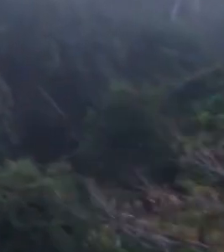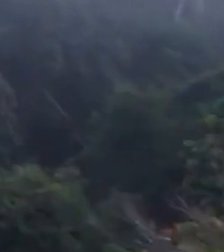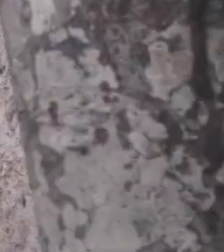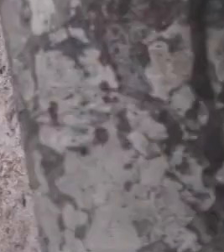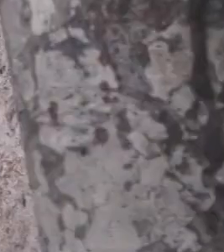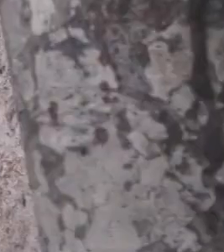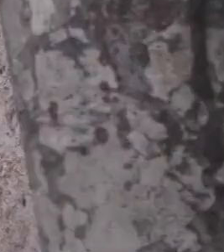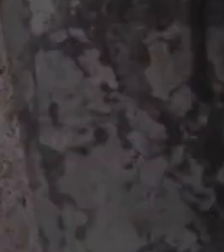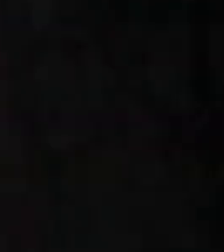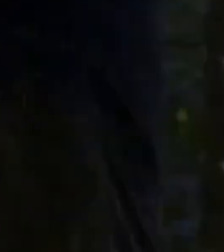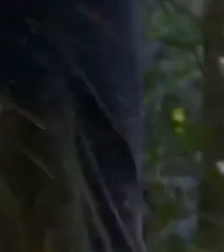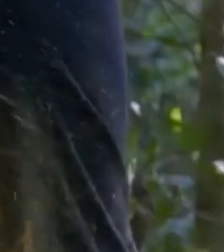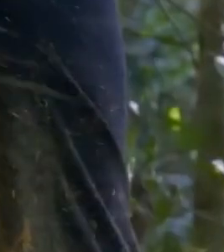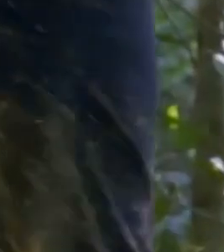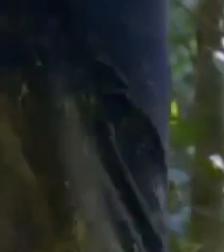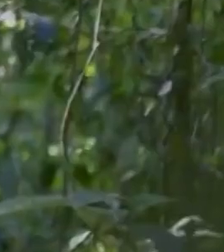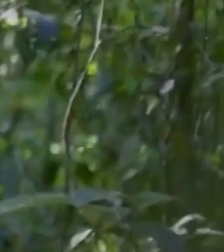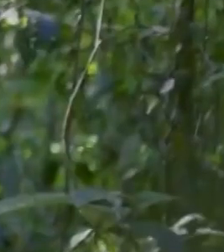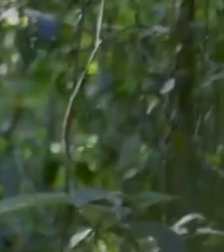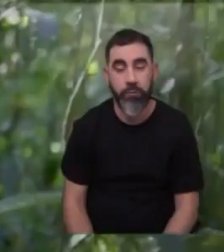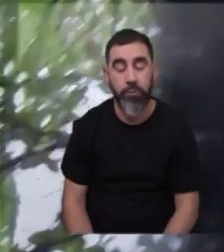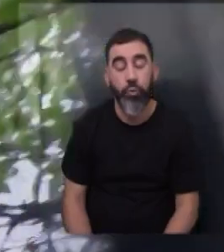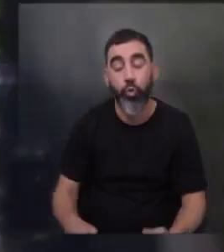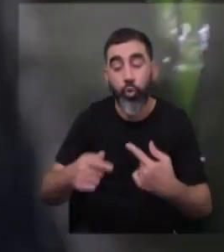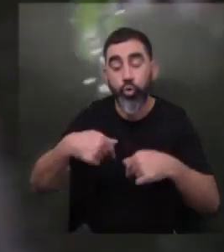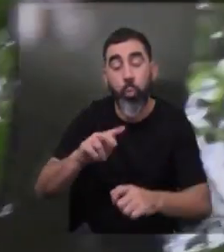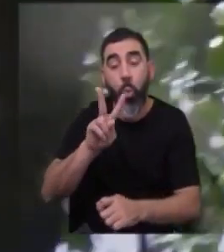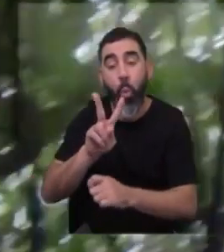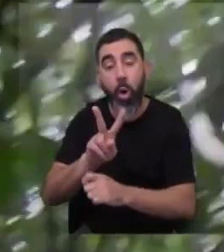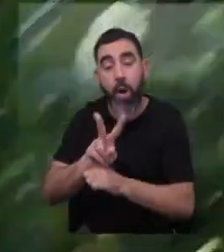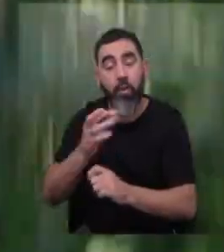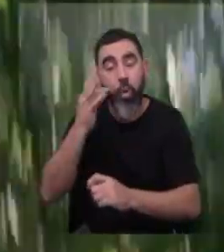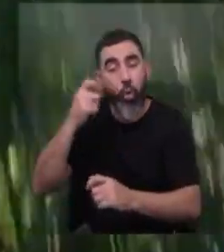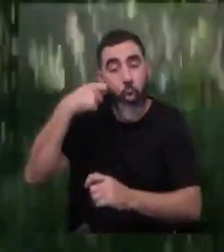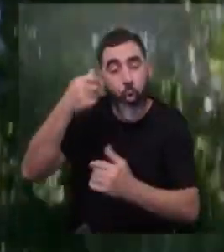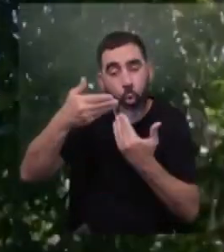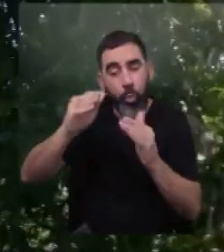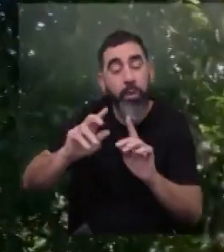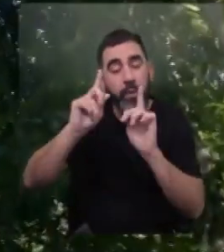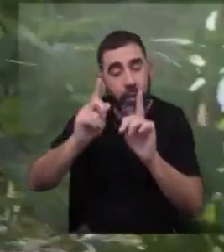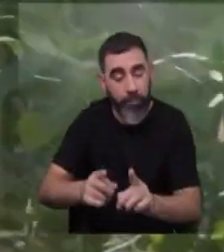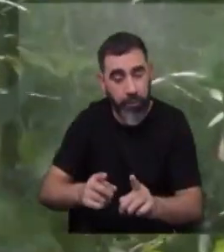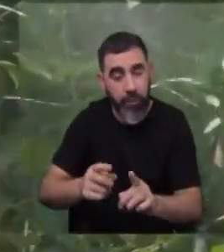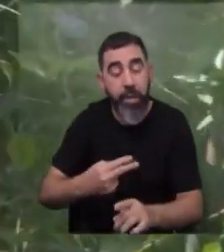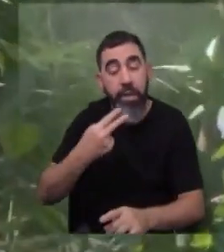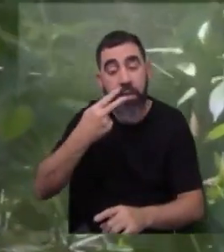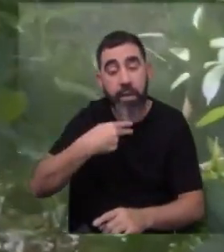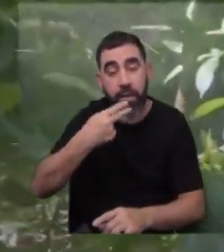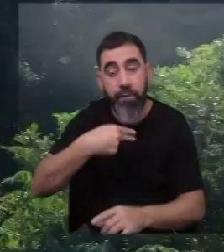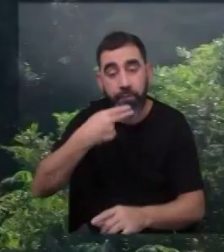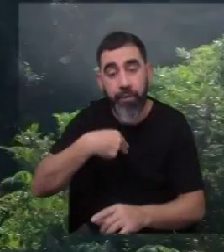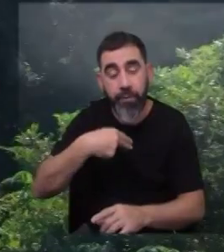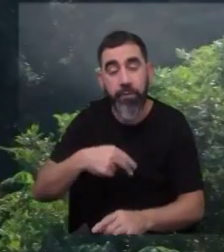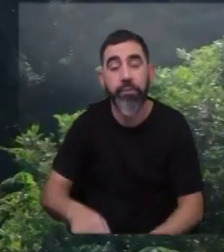floresta, animais. Somos los Guardianes es un documental estrenado recientemente también en la plataforma de la